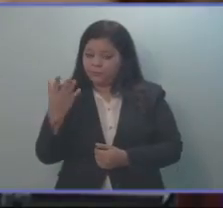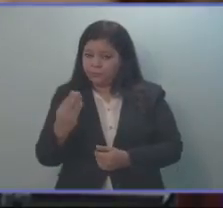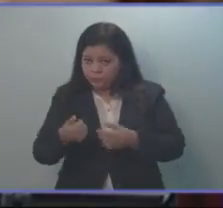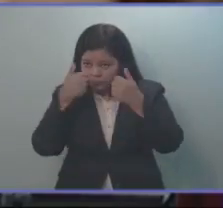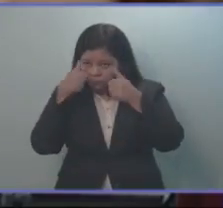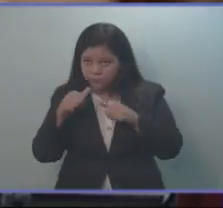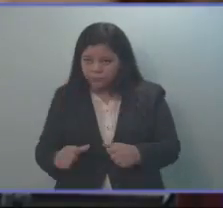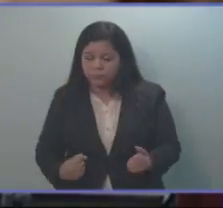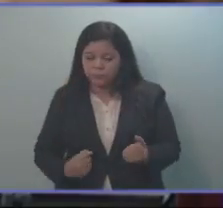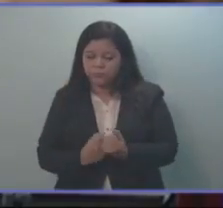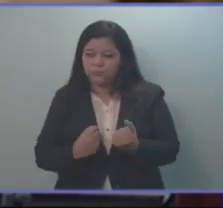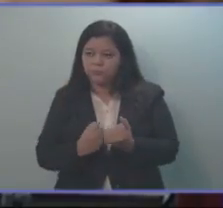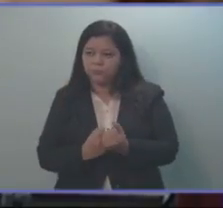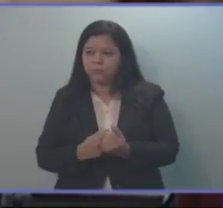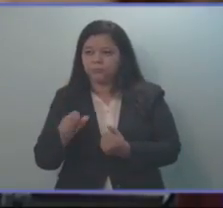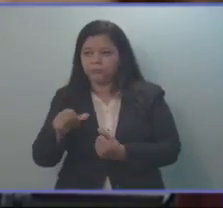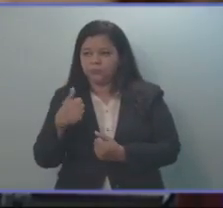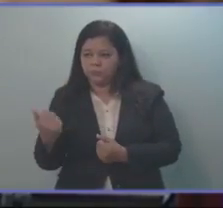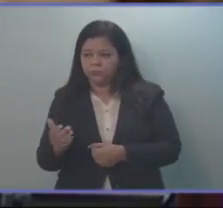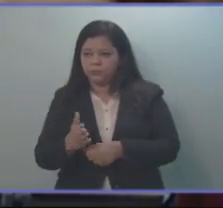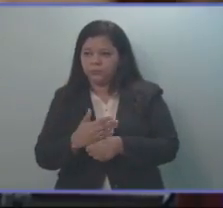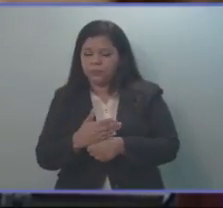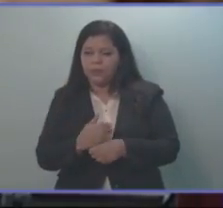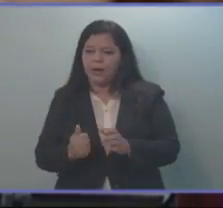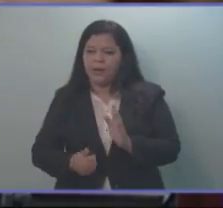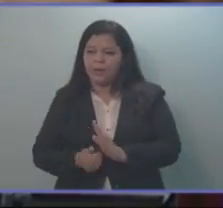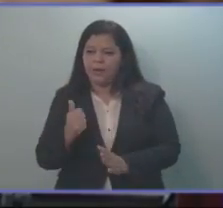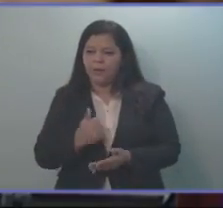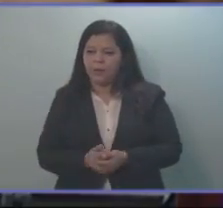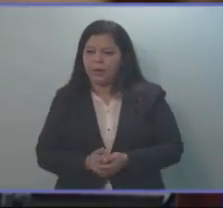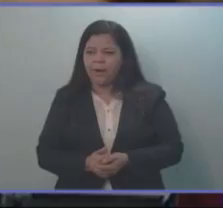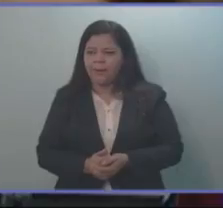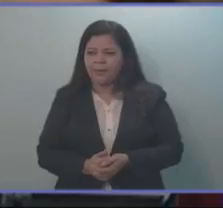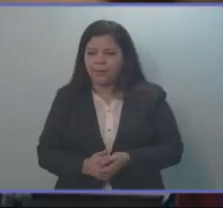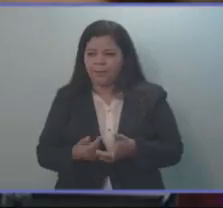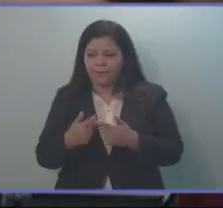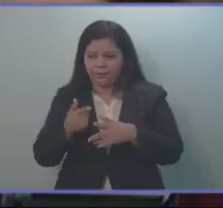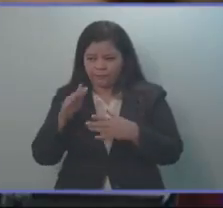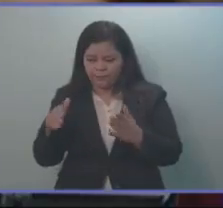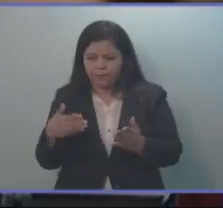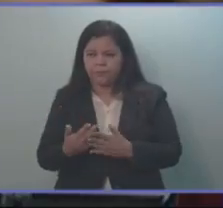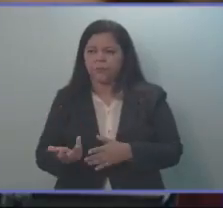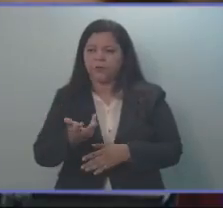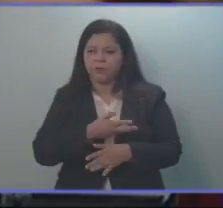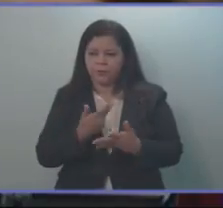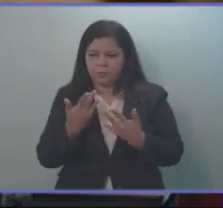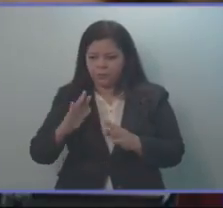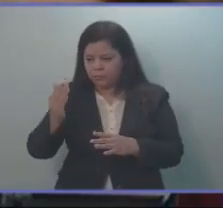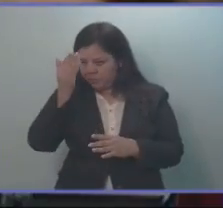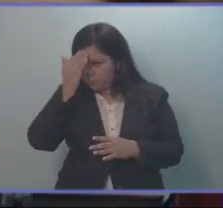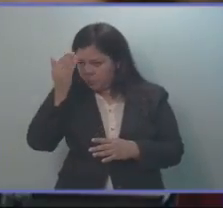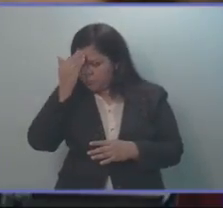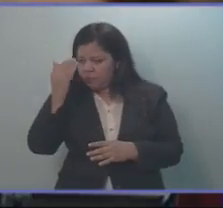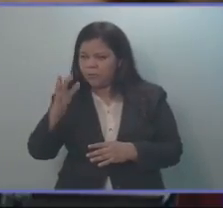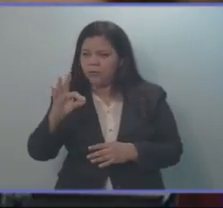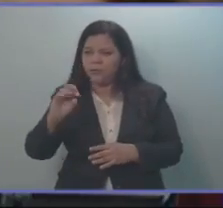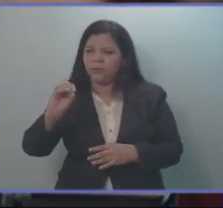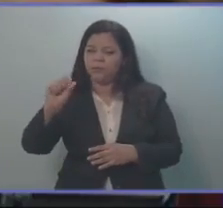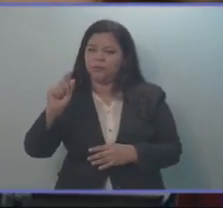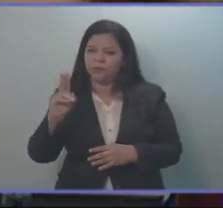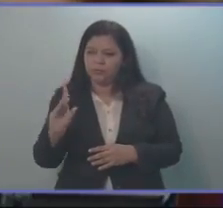el apoyo de los demás grupos parlamentarios, ya que como todos sabemos, Fosalud ha venido